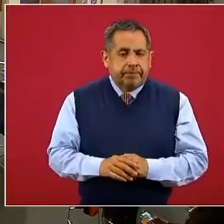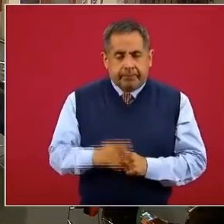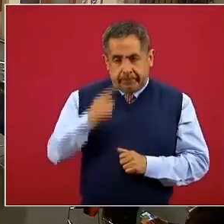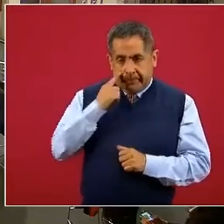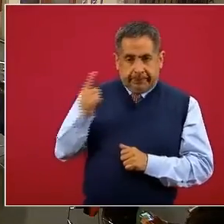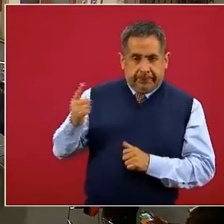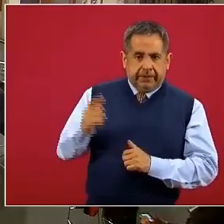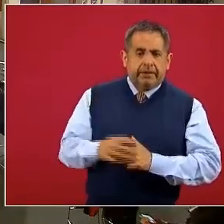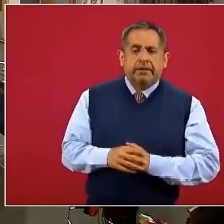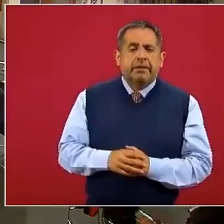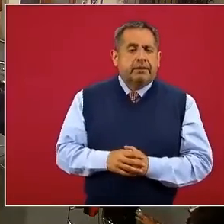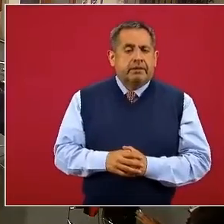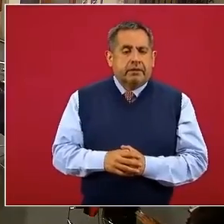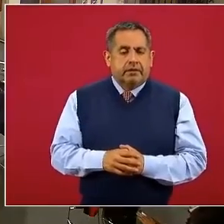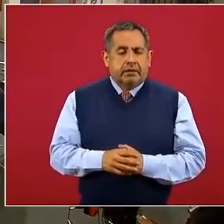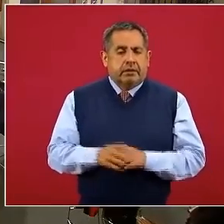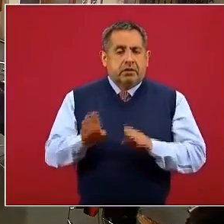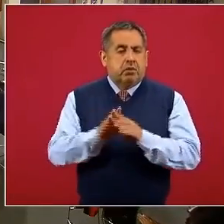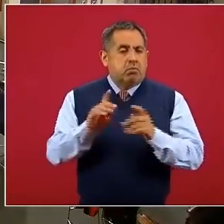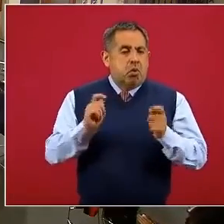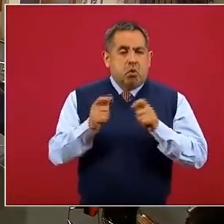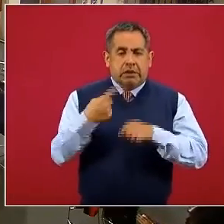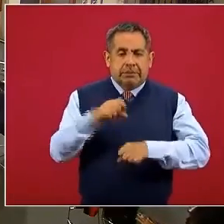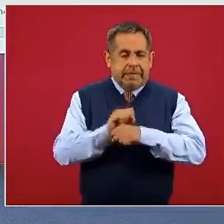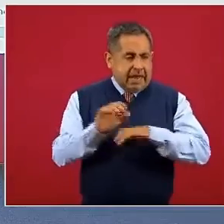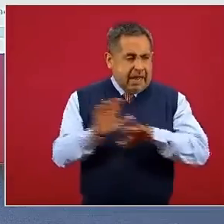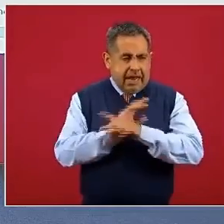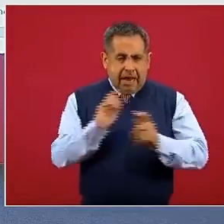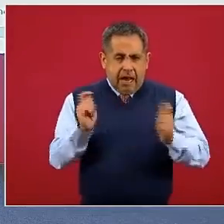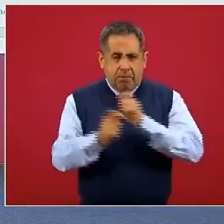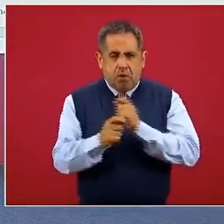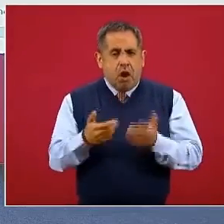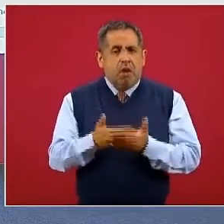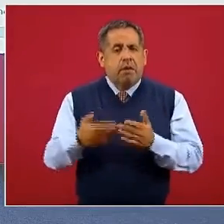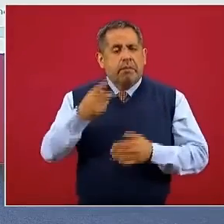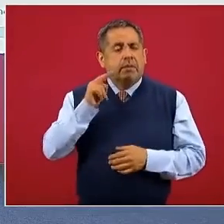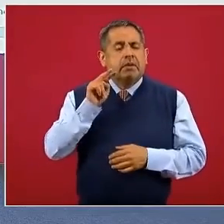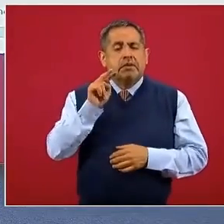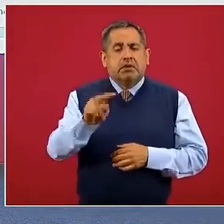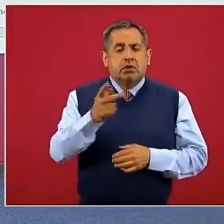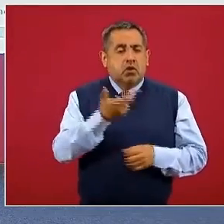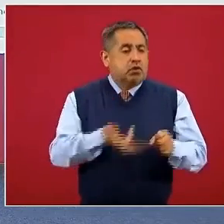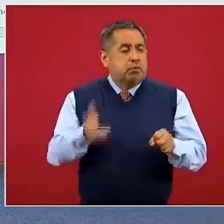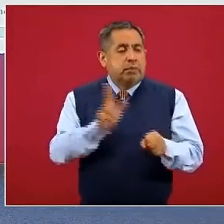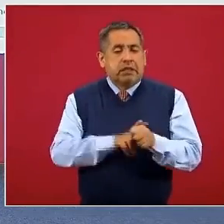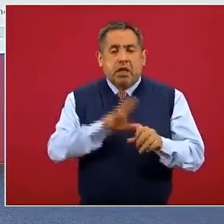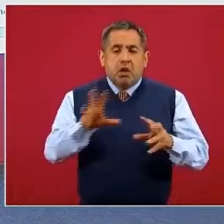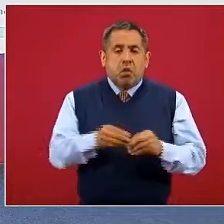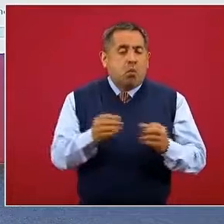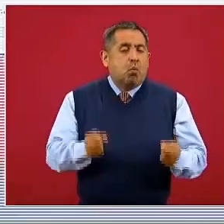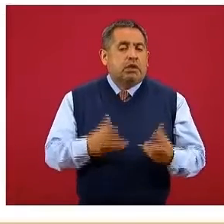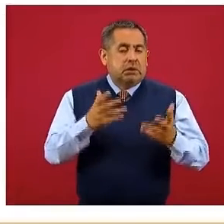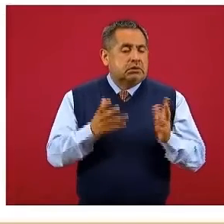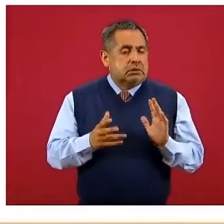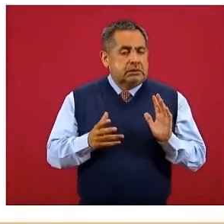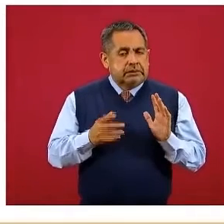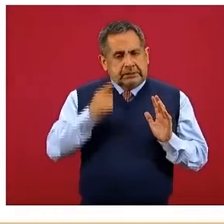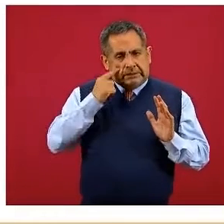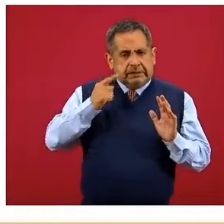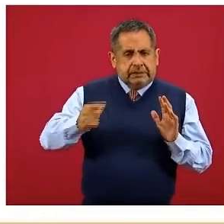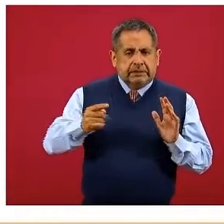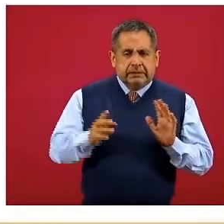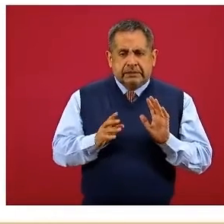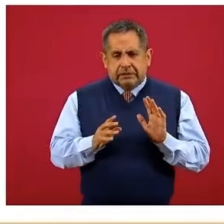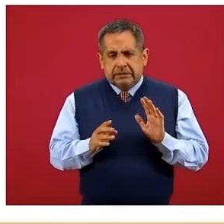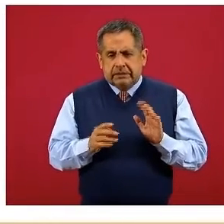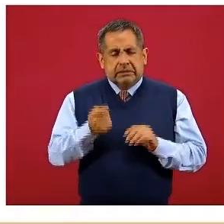siguiente, vemos este porcentaje de cambio semanal. Ahora para los casos hospitalizados, acumulados también, aquí